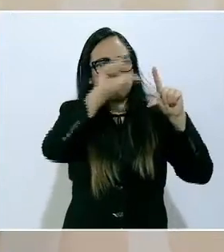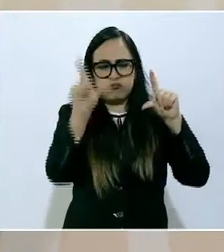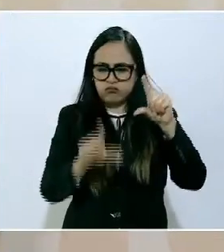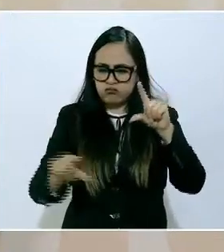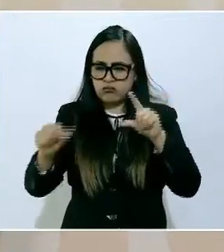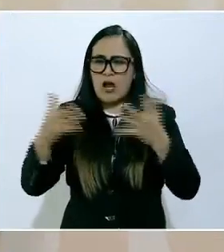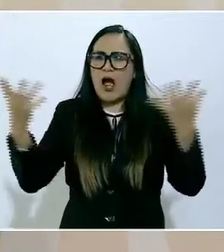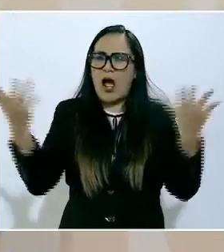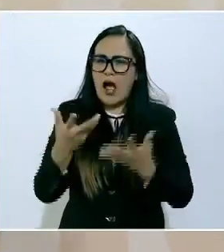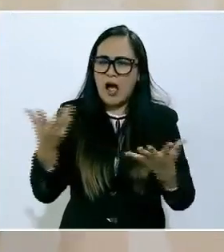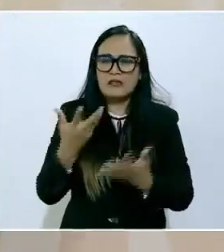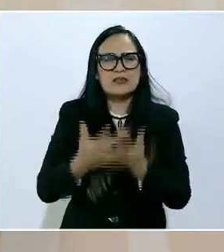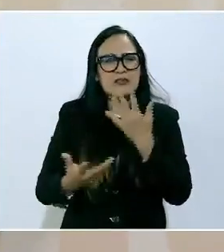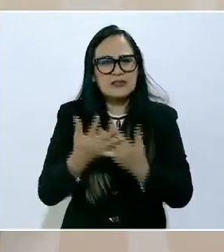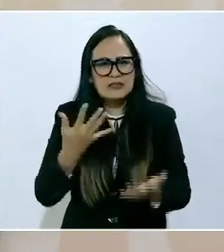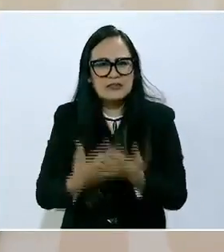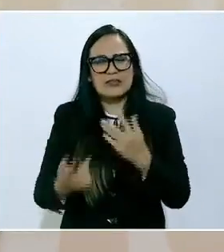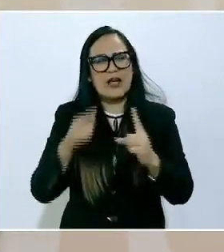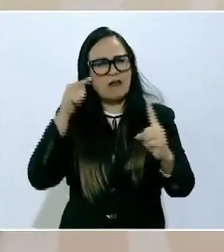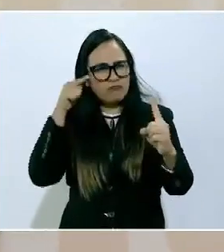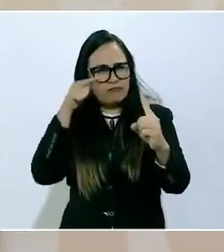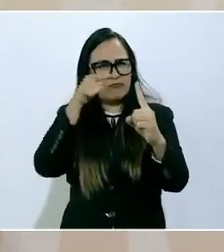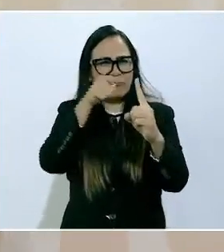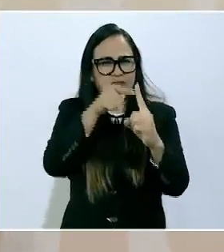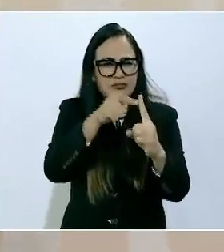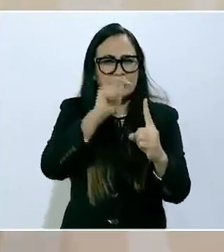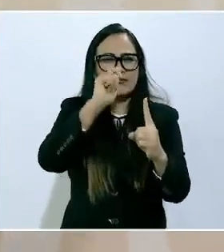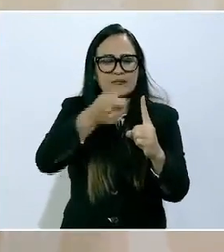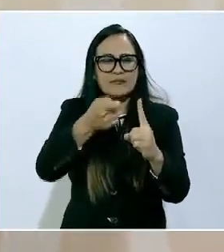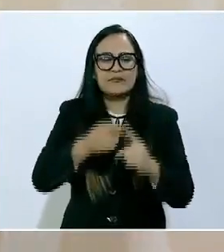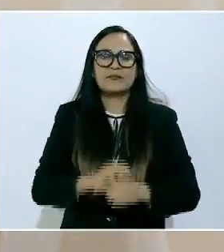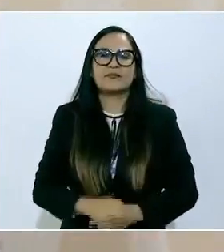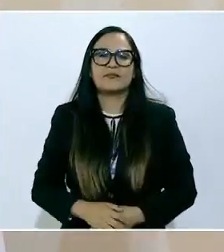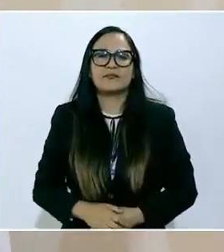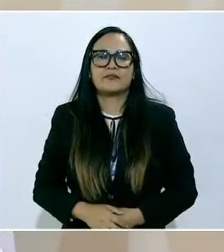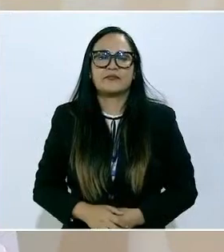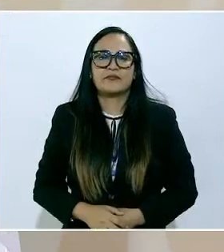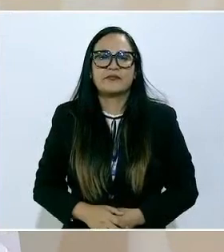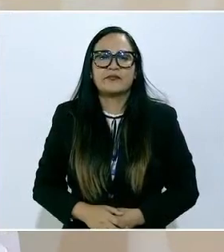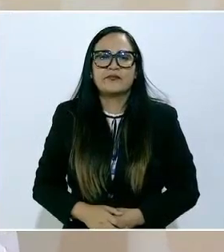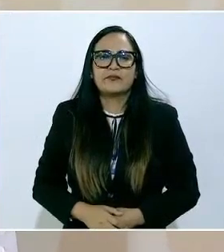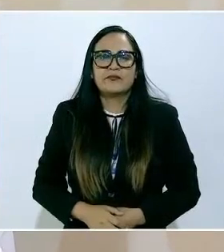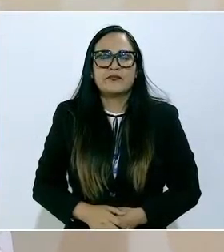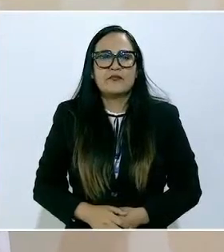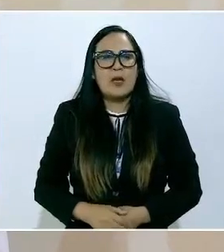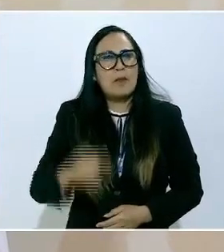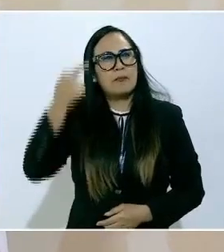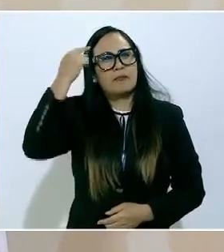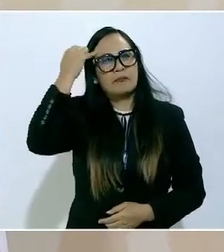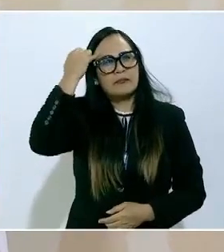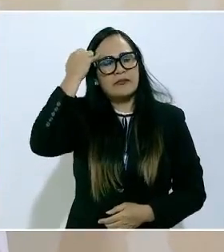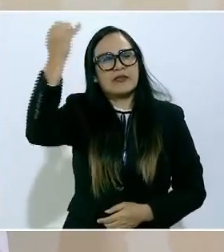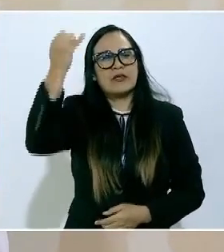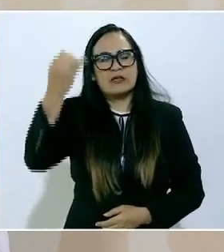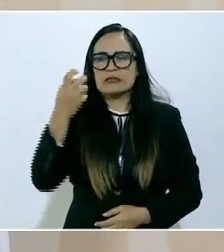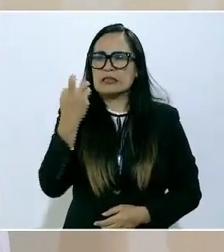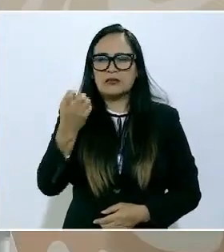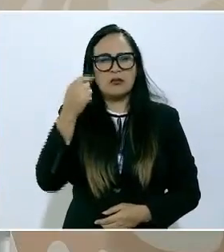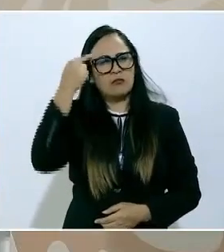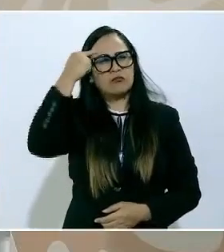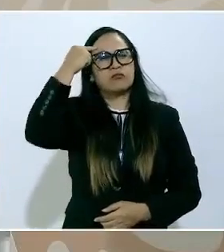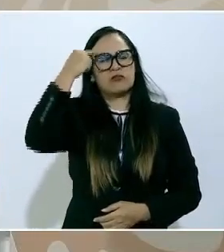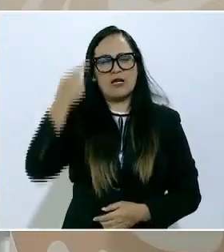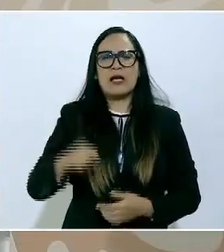se contempla el derecho que se tiene a